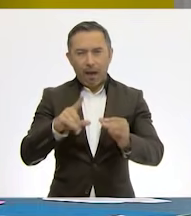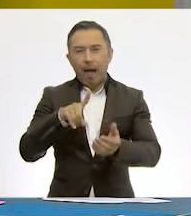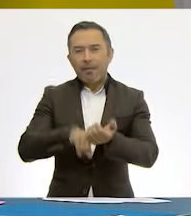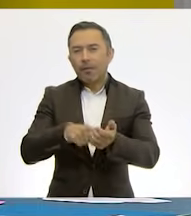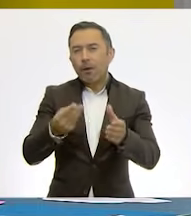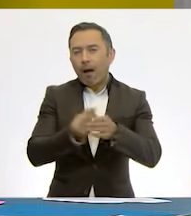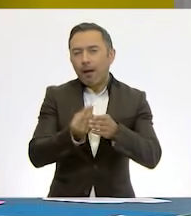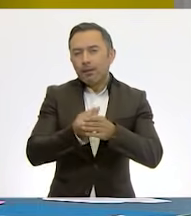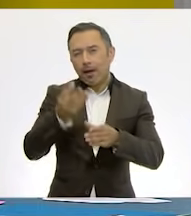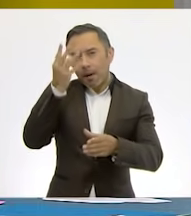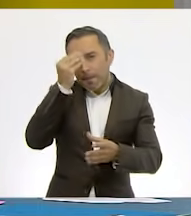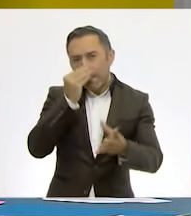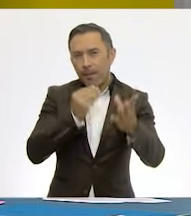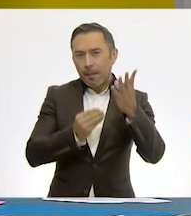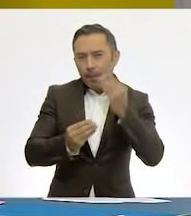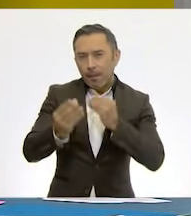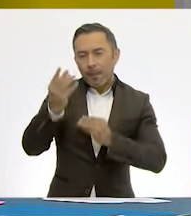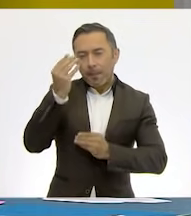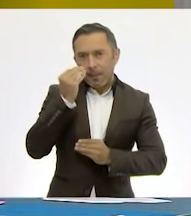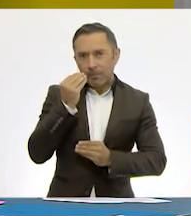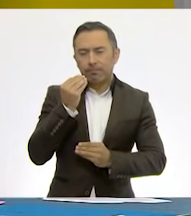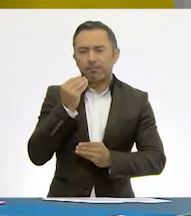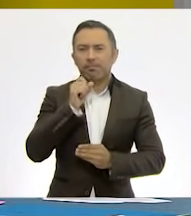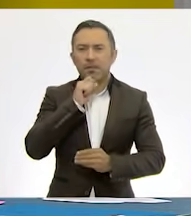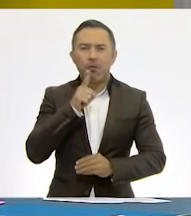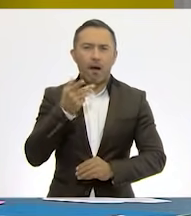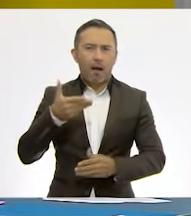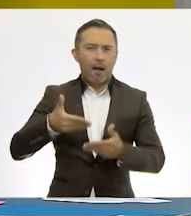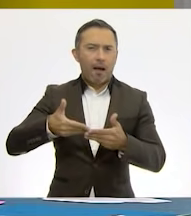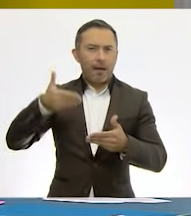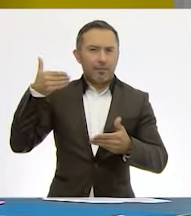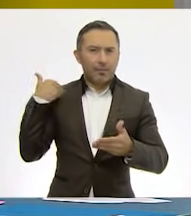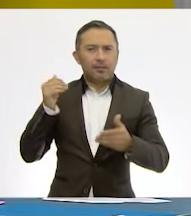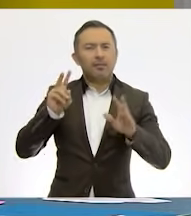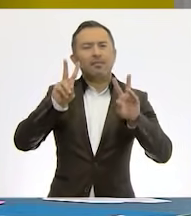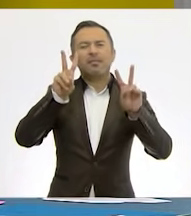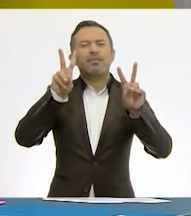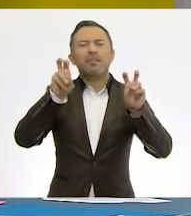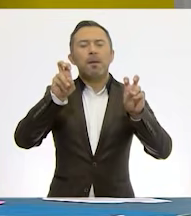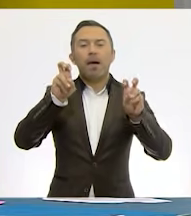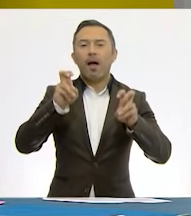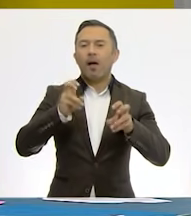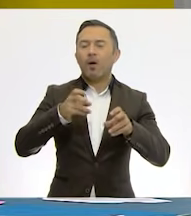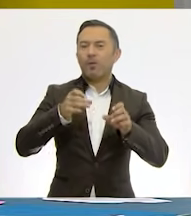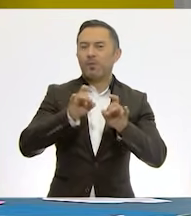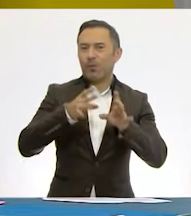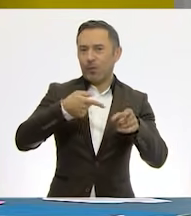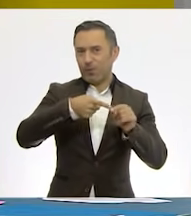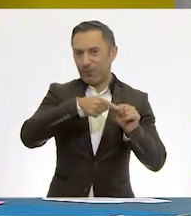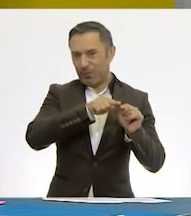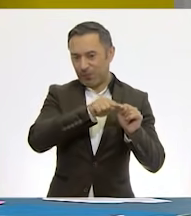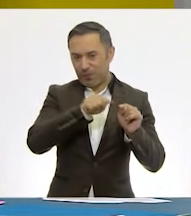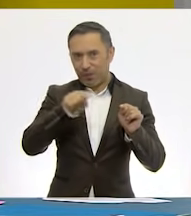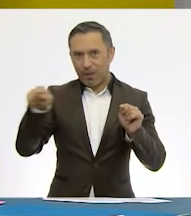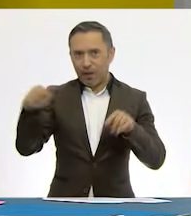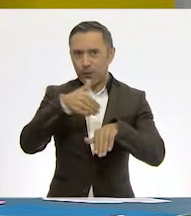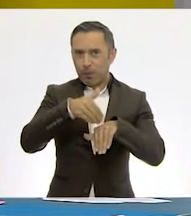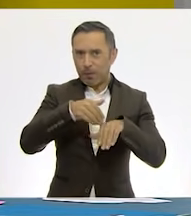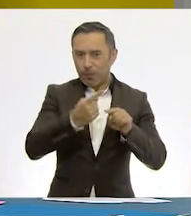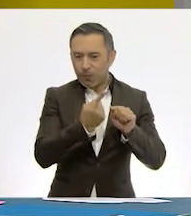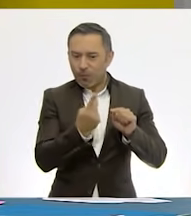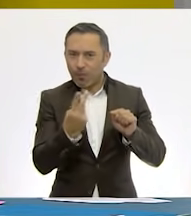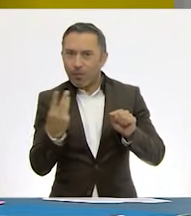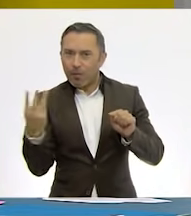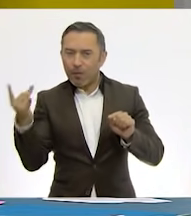poniendo en práctica todo lo que hemos estado viendo sobre la recta numérica. Nosotros estamos muy felices porque cada día